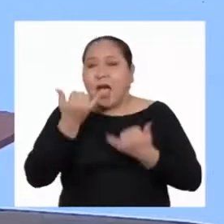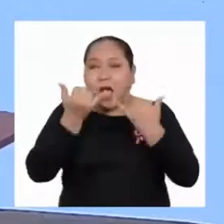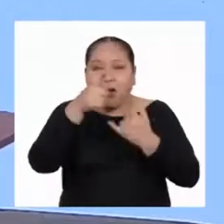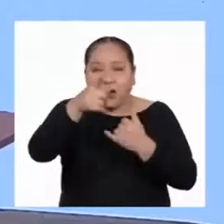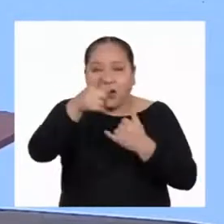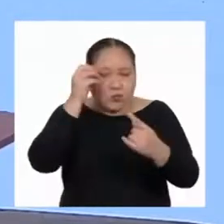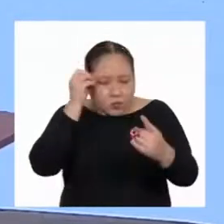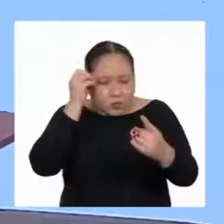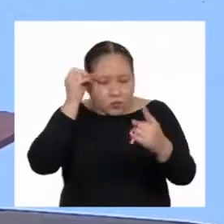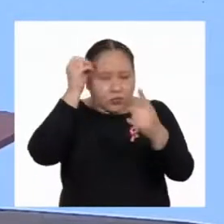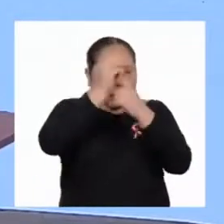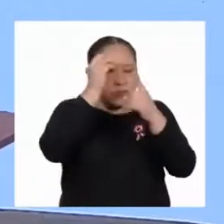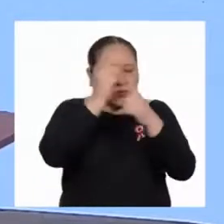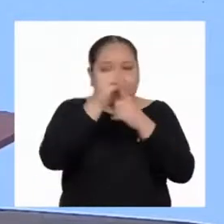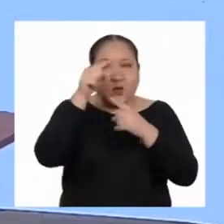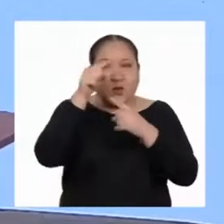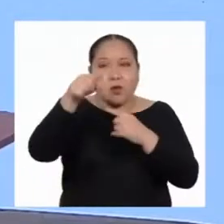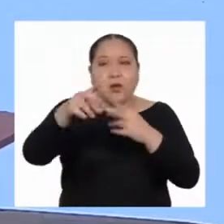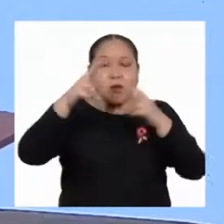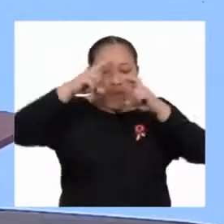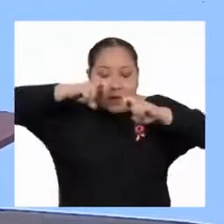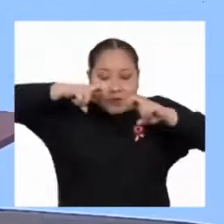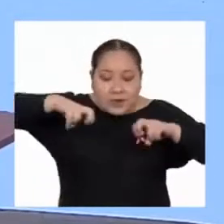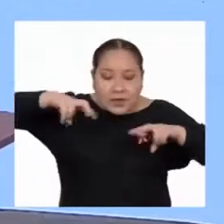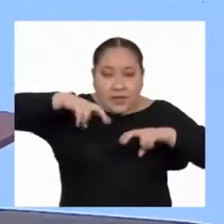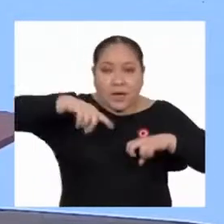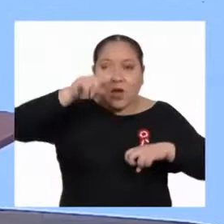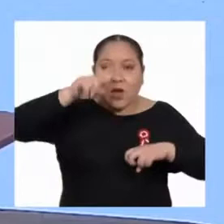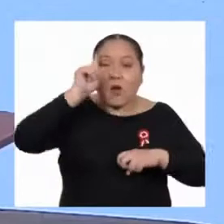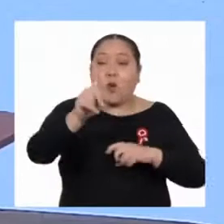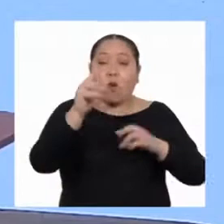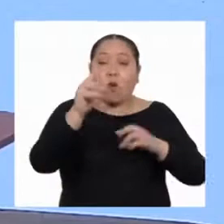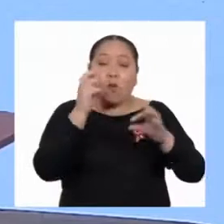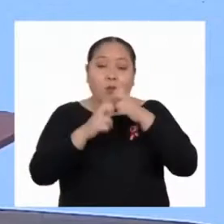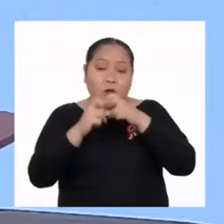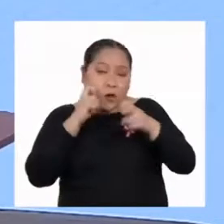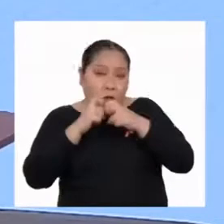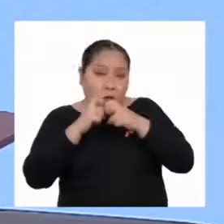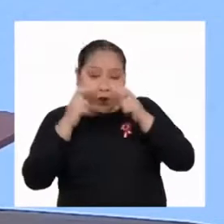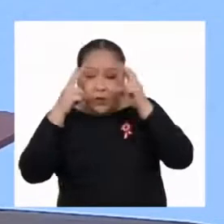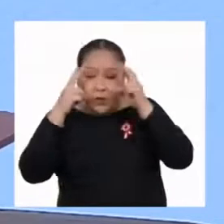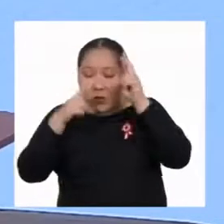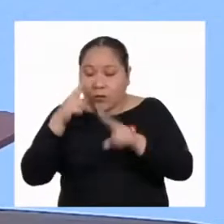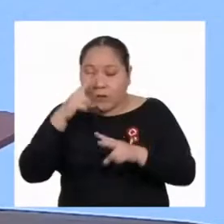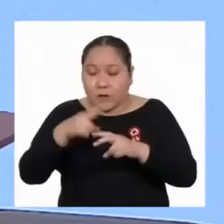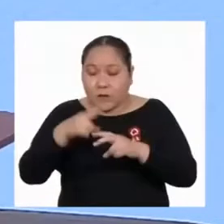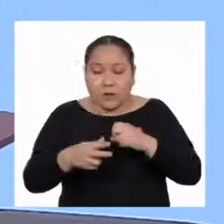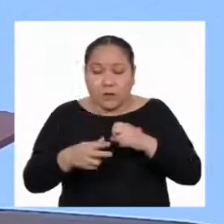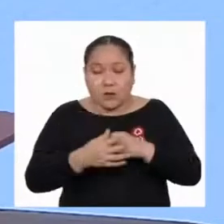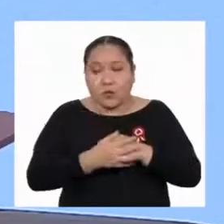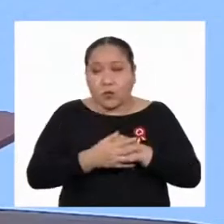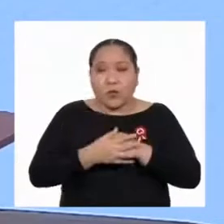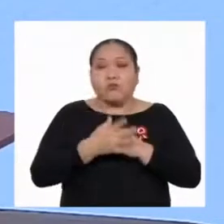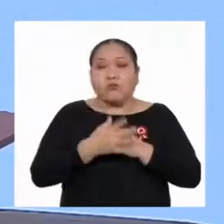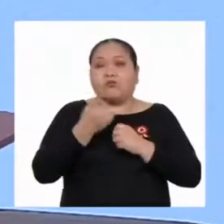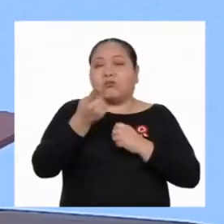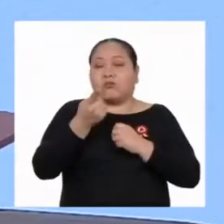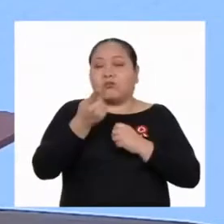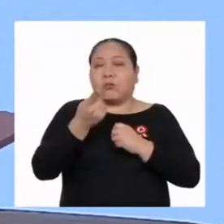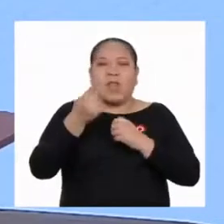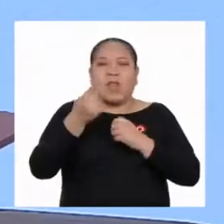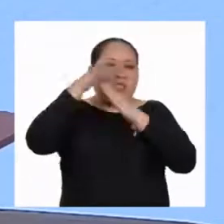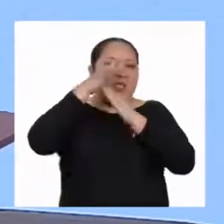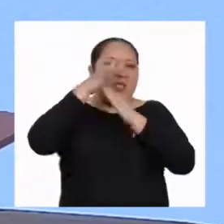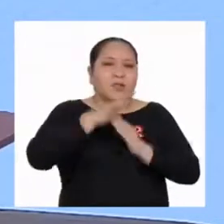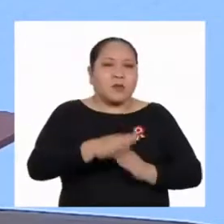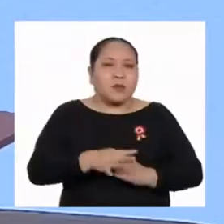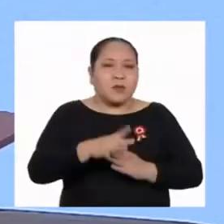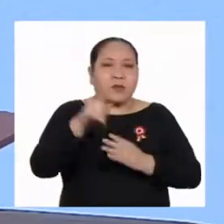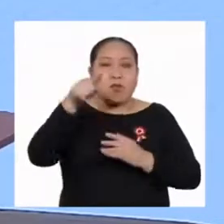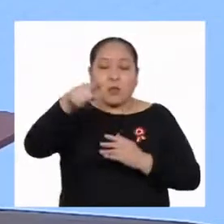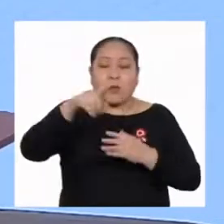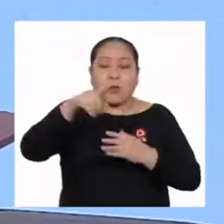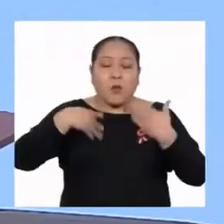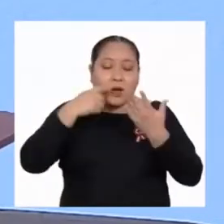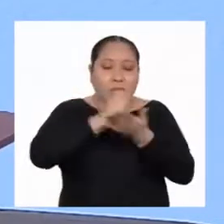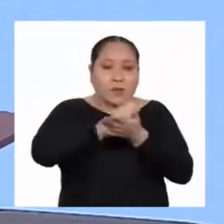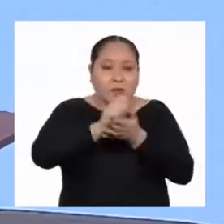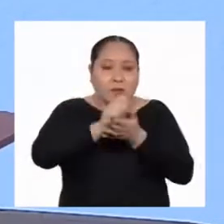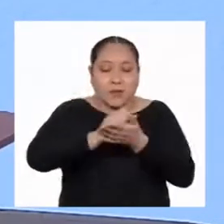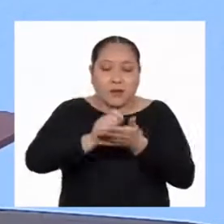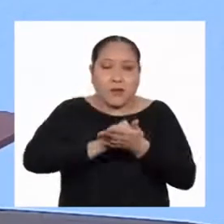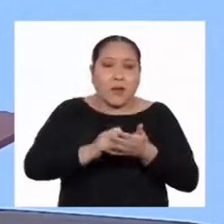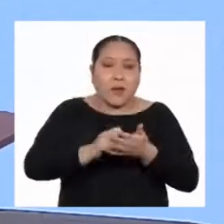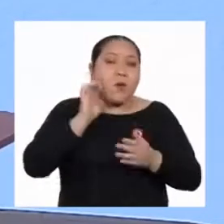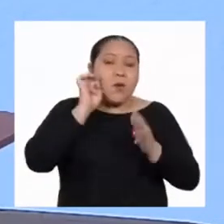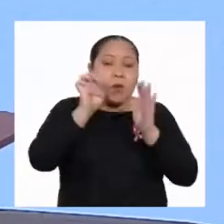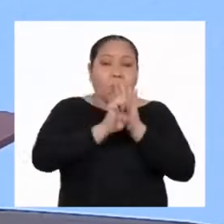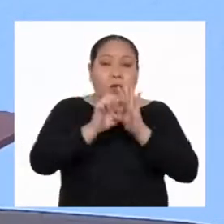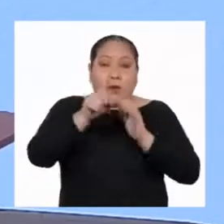reto a investigar en torno a una situación particular de discriminación y escribir. Por ejemplo, si